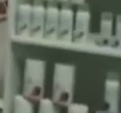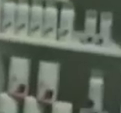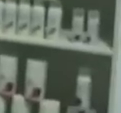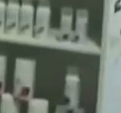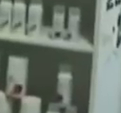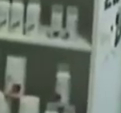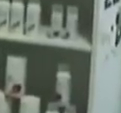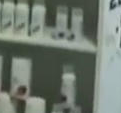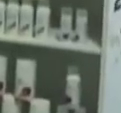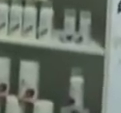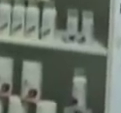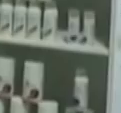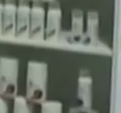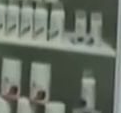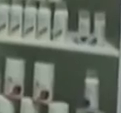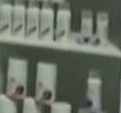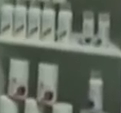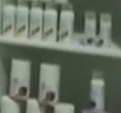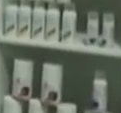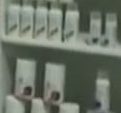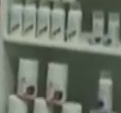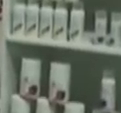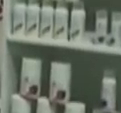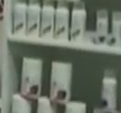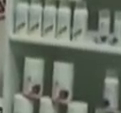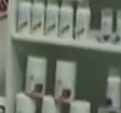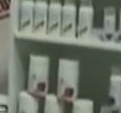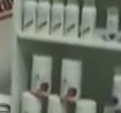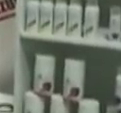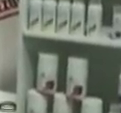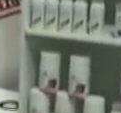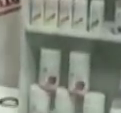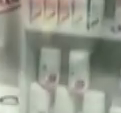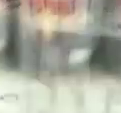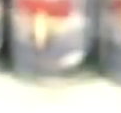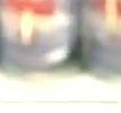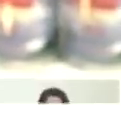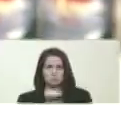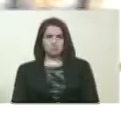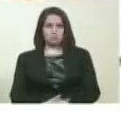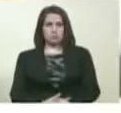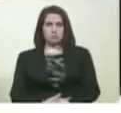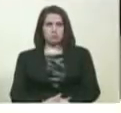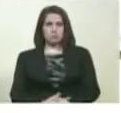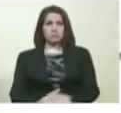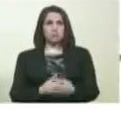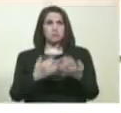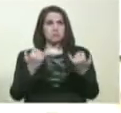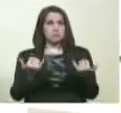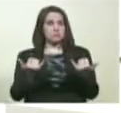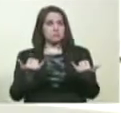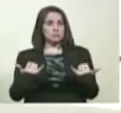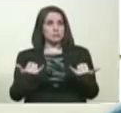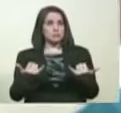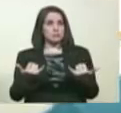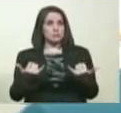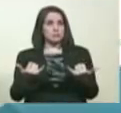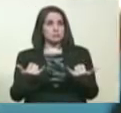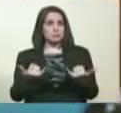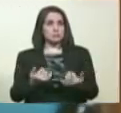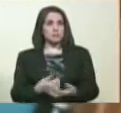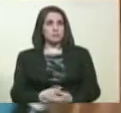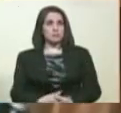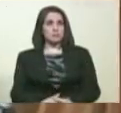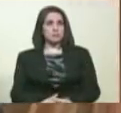ejerce un efecto impermeable. Totalmente. Correcto. Totalmente. Correcto. Y el de la grasa también es un desarrollo de